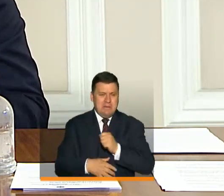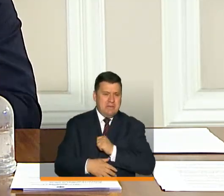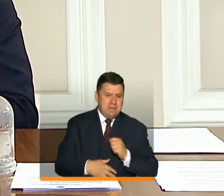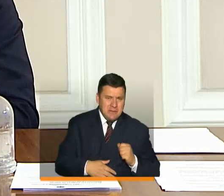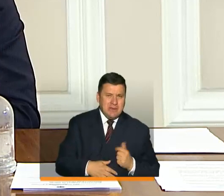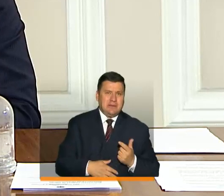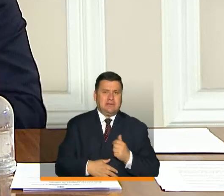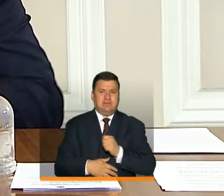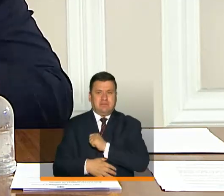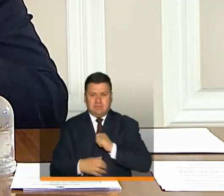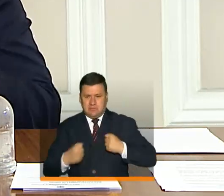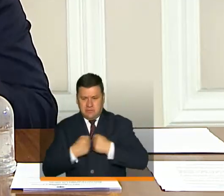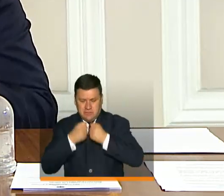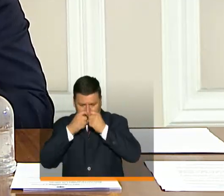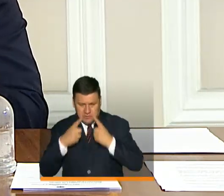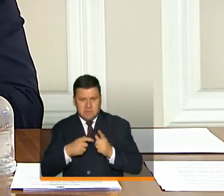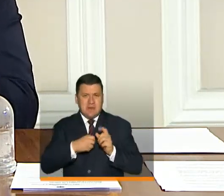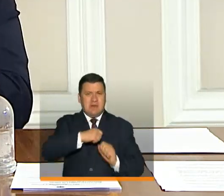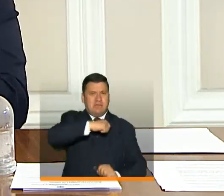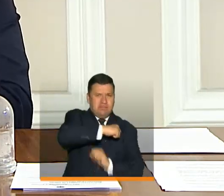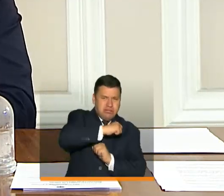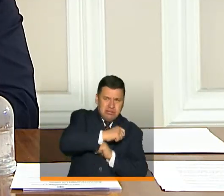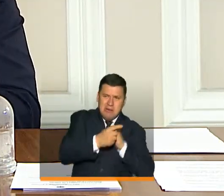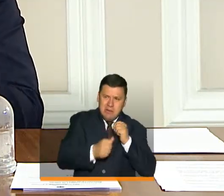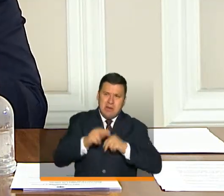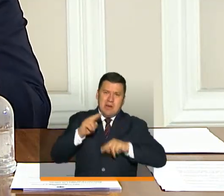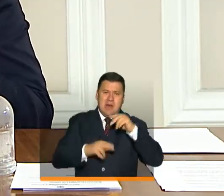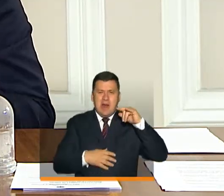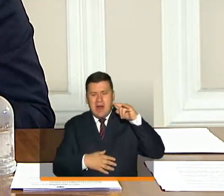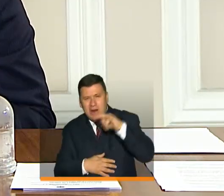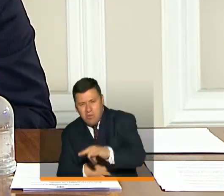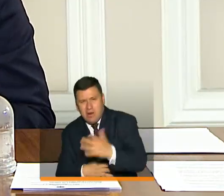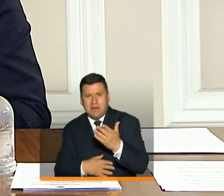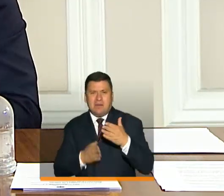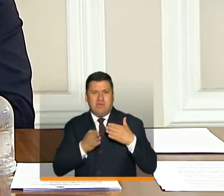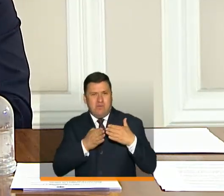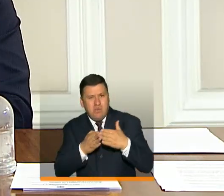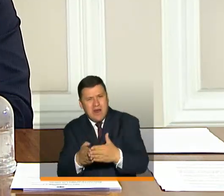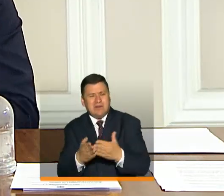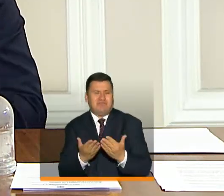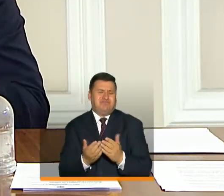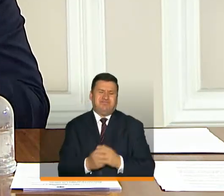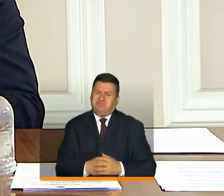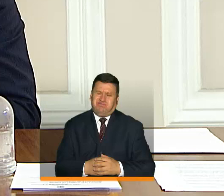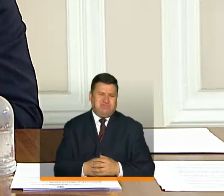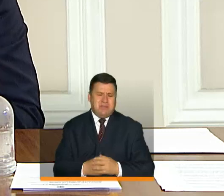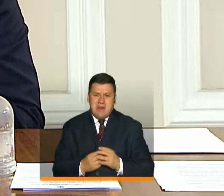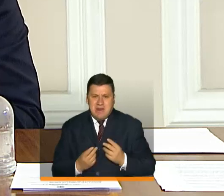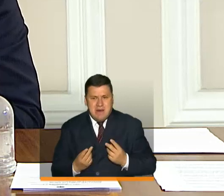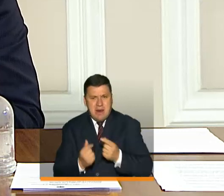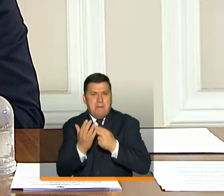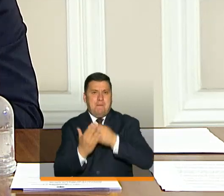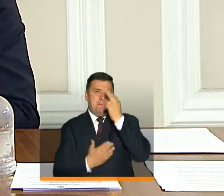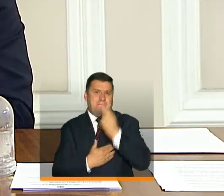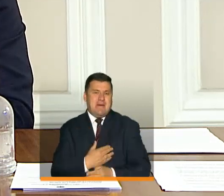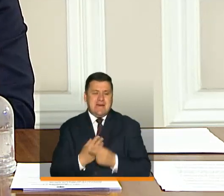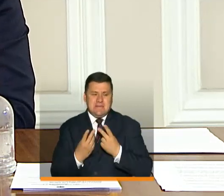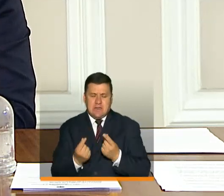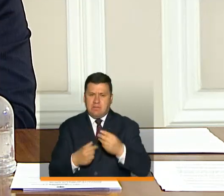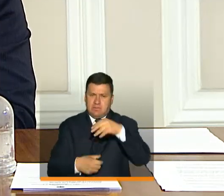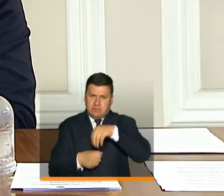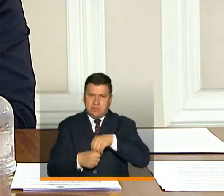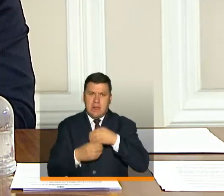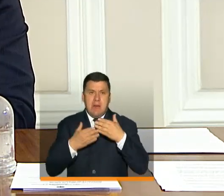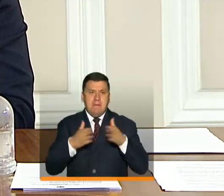privadas, público-privadas, en infraestructura, en aeropuertos, en puertos, pero también acelerar proyectos en ejecución